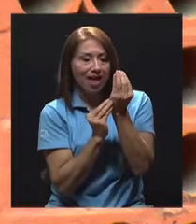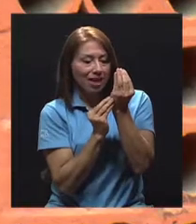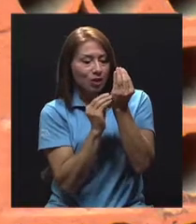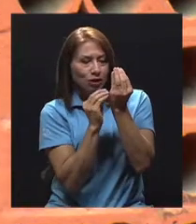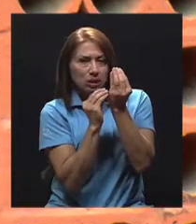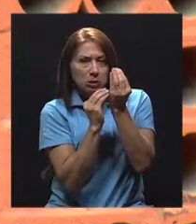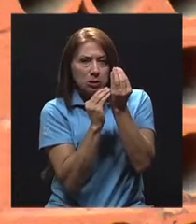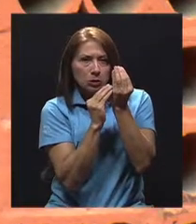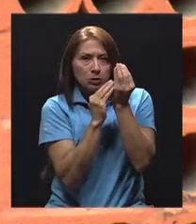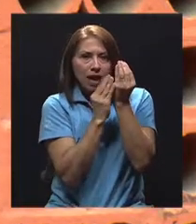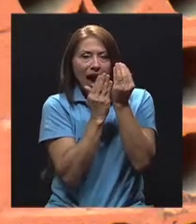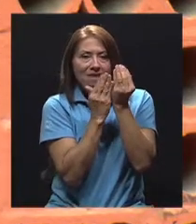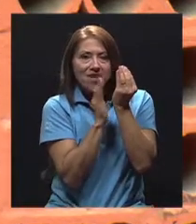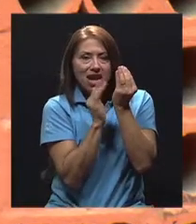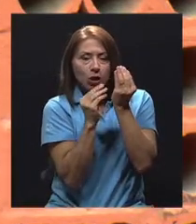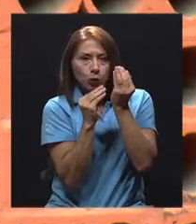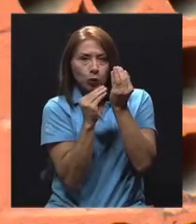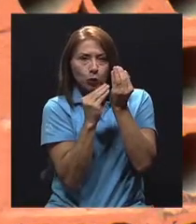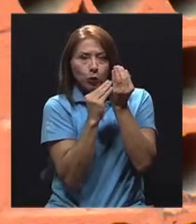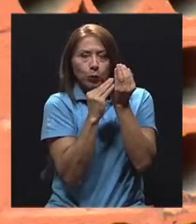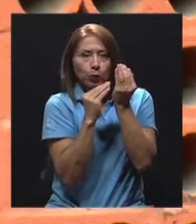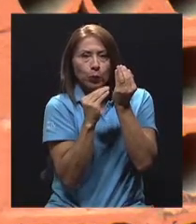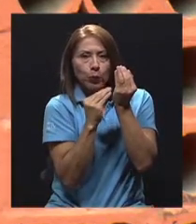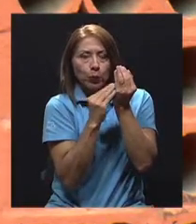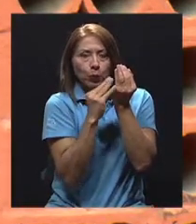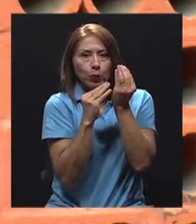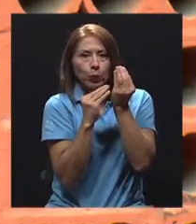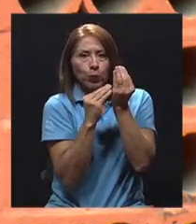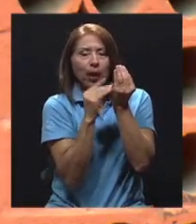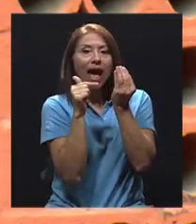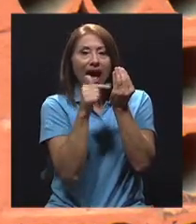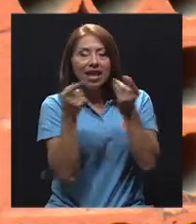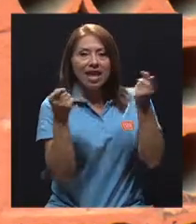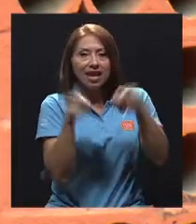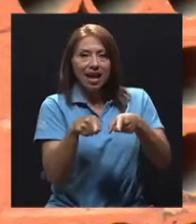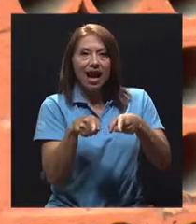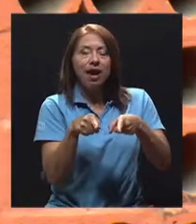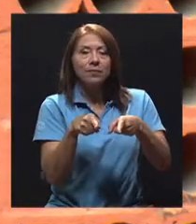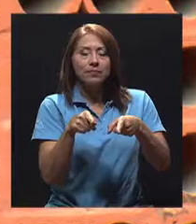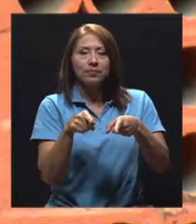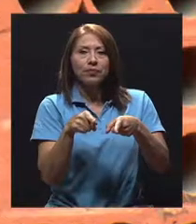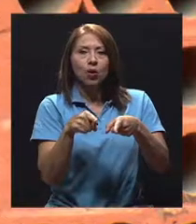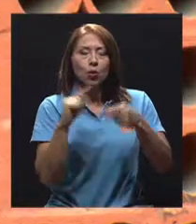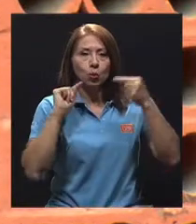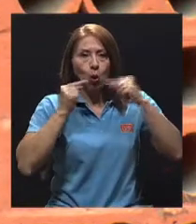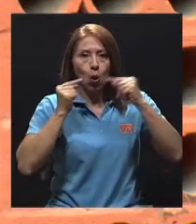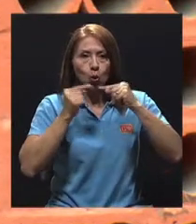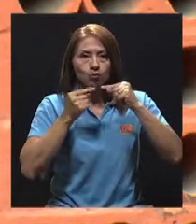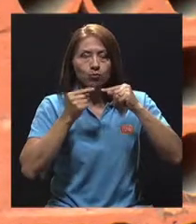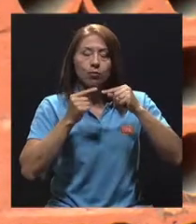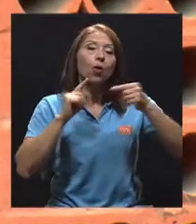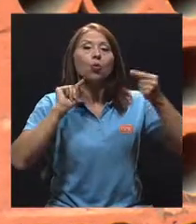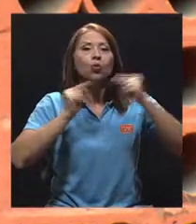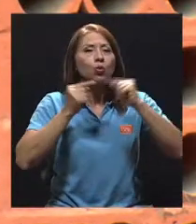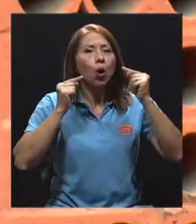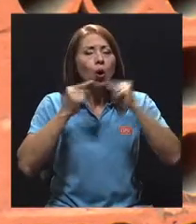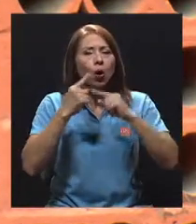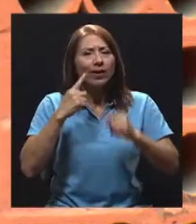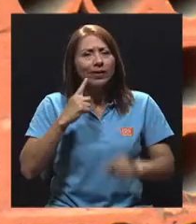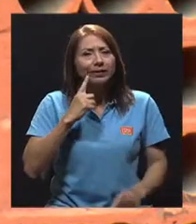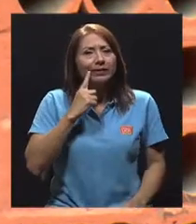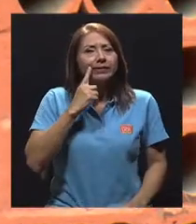quedan estos poros abiertos y al estar estos poros abiertos, pues entonces genera un dolor